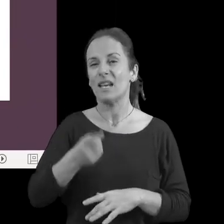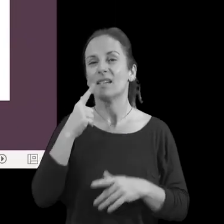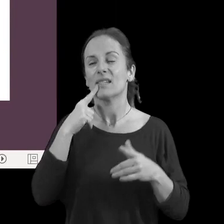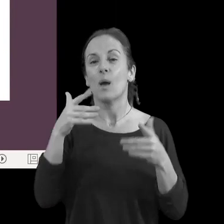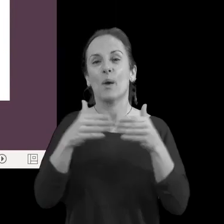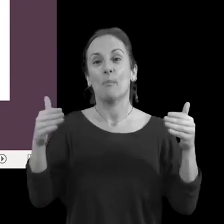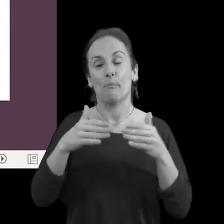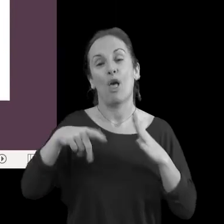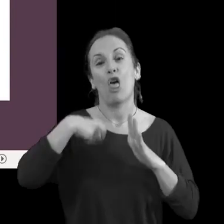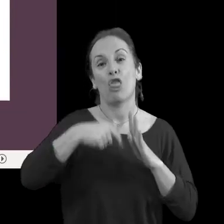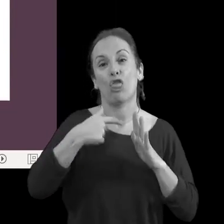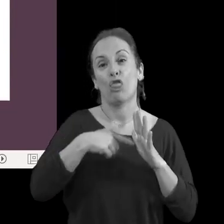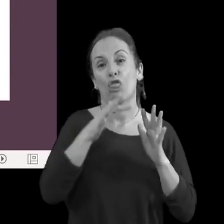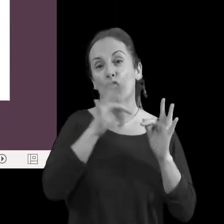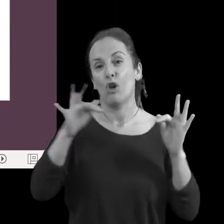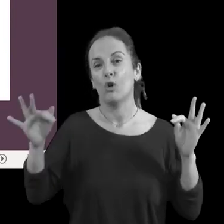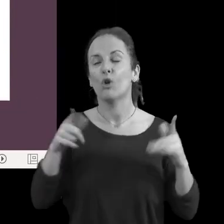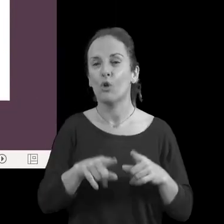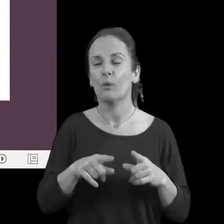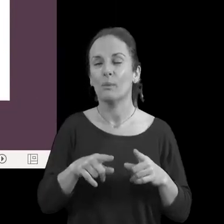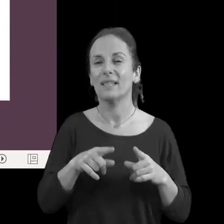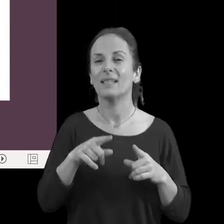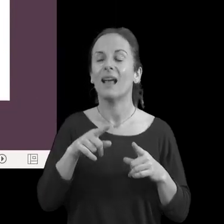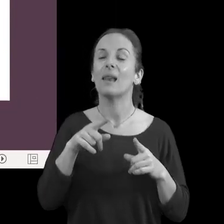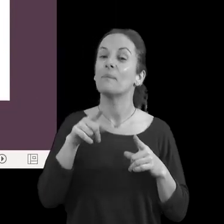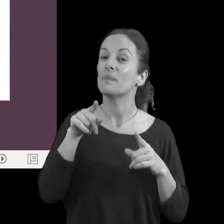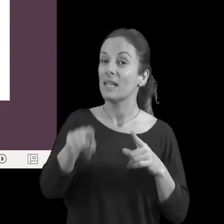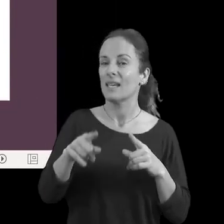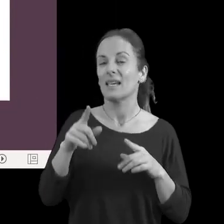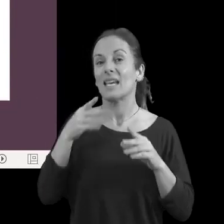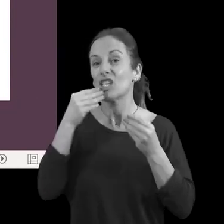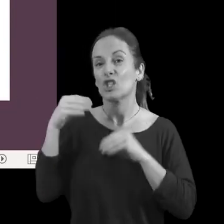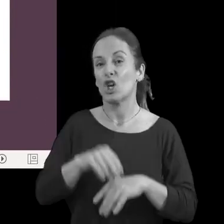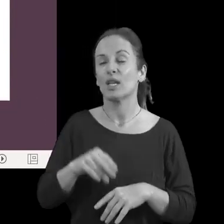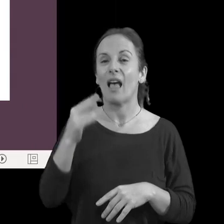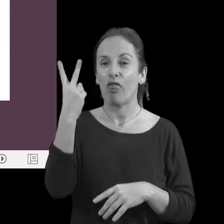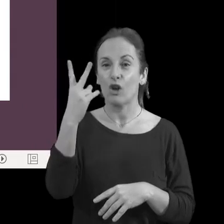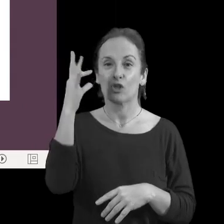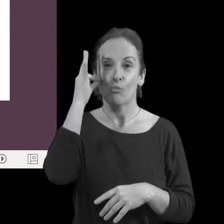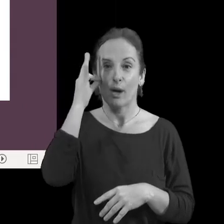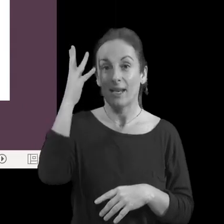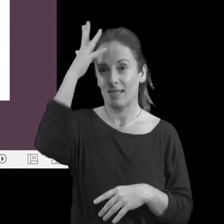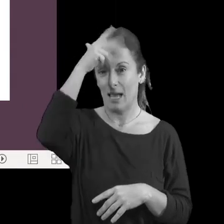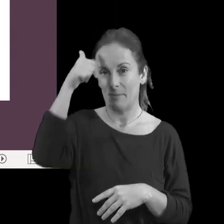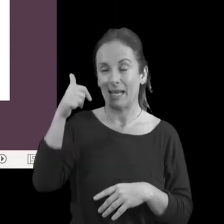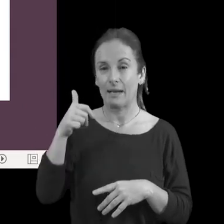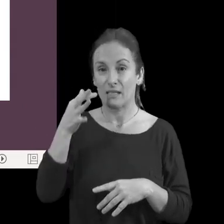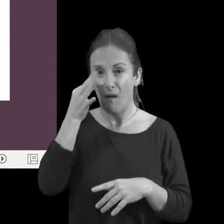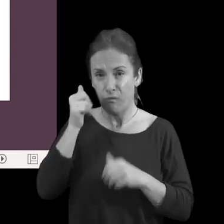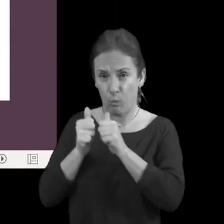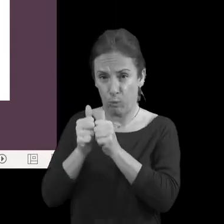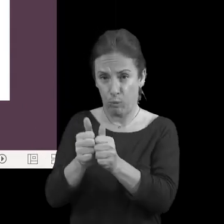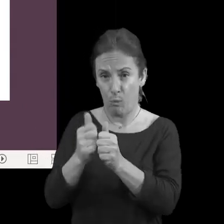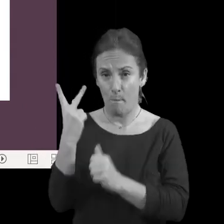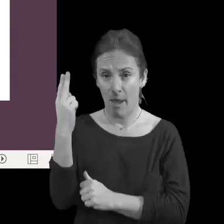pareja de mujeres en Estados Unidos que han estado juntas 60 años, ¿no? Y lo que cuentan en el documental, simplemente he visto el otro día, un